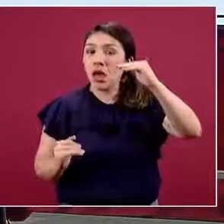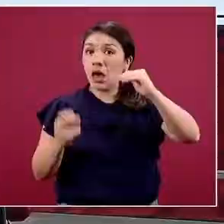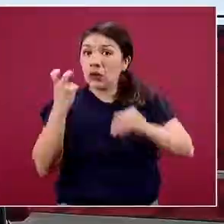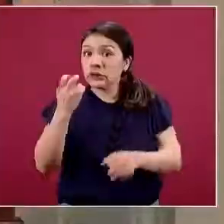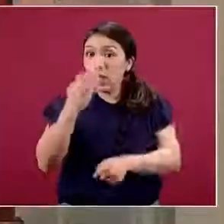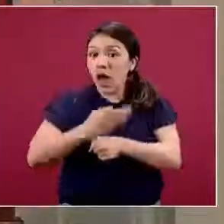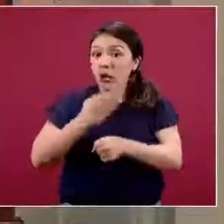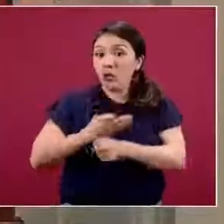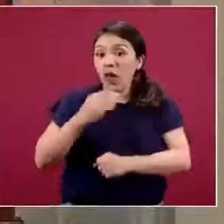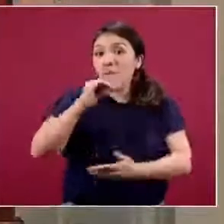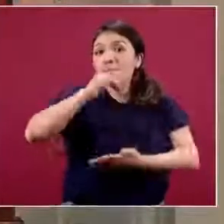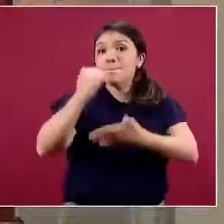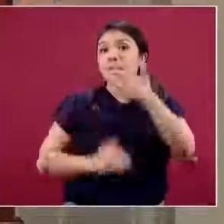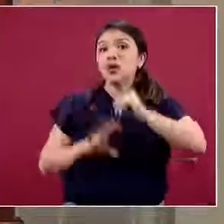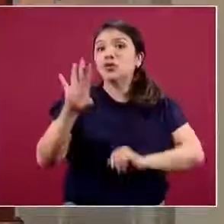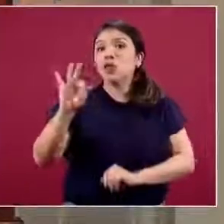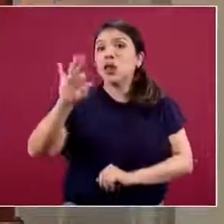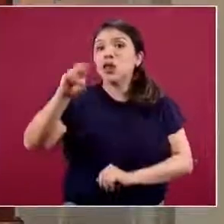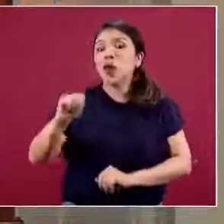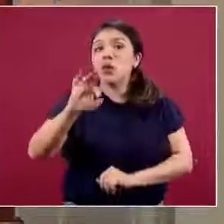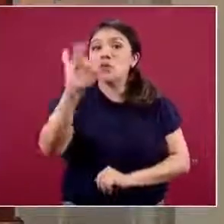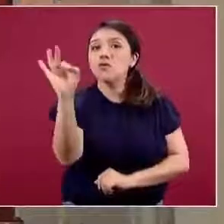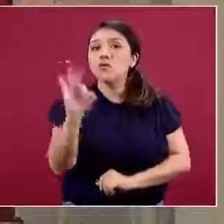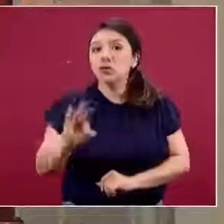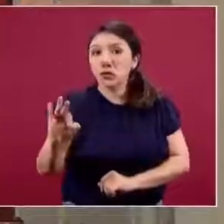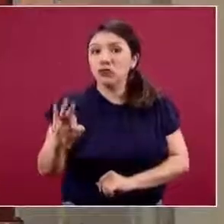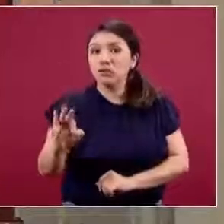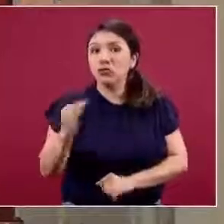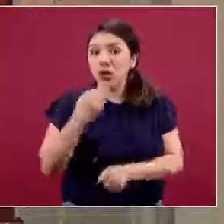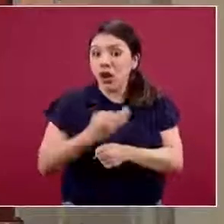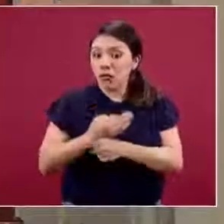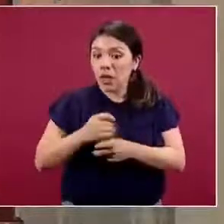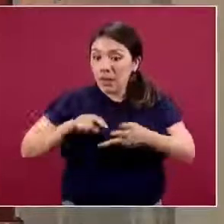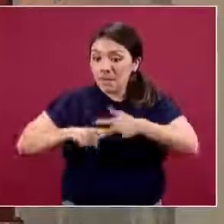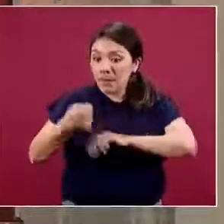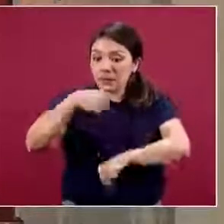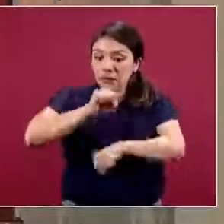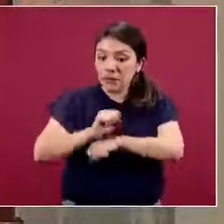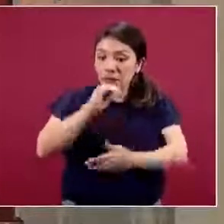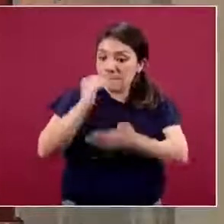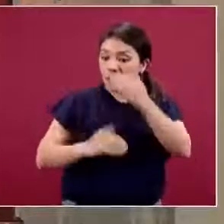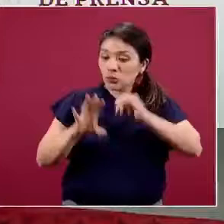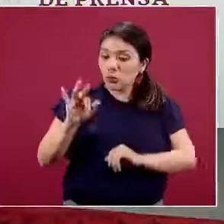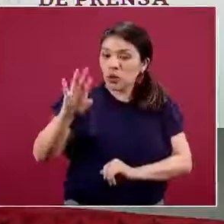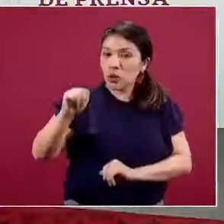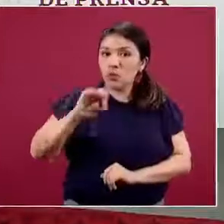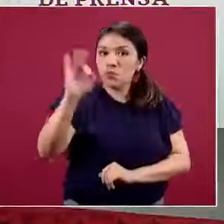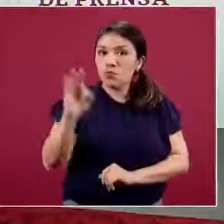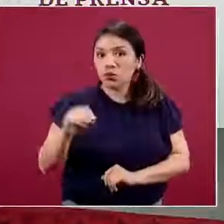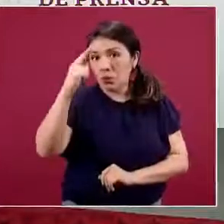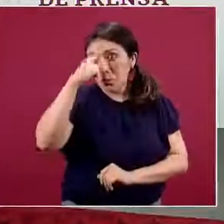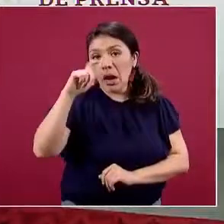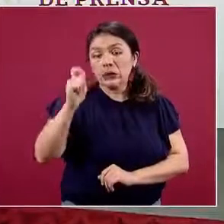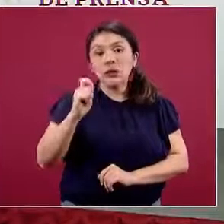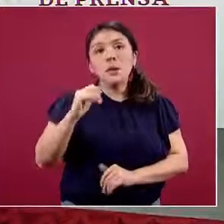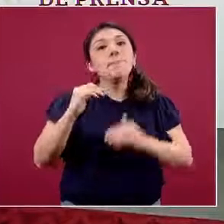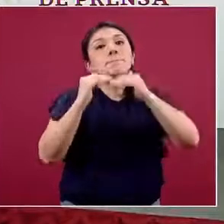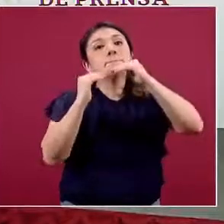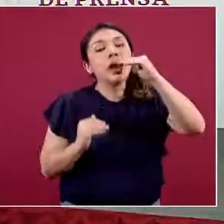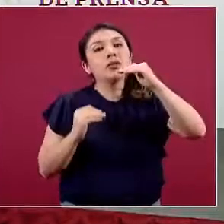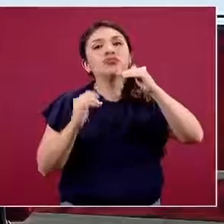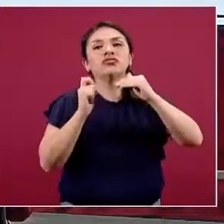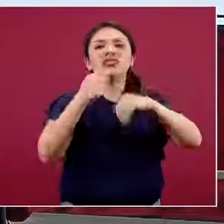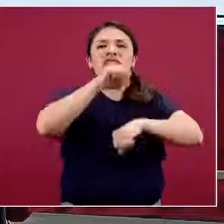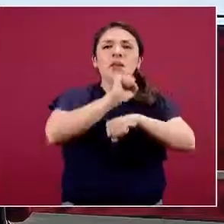siendo de menos 49%, estamos abriendo con un menos 49% para la disminución entre las